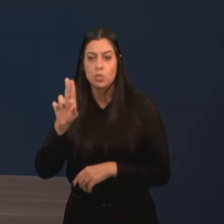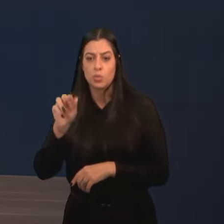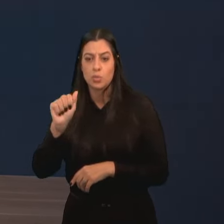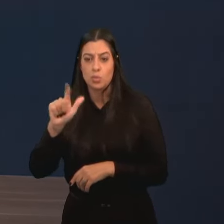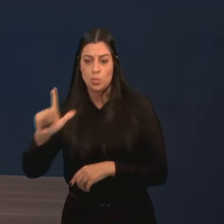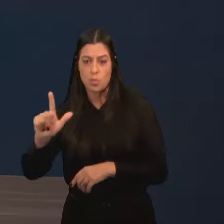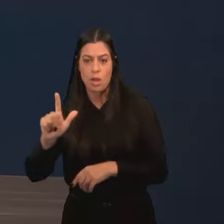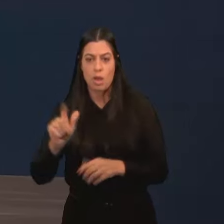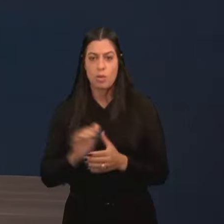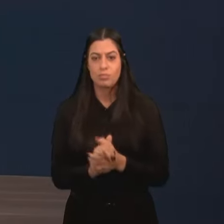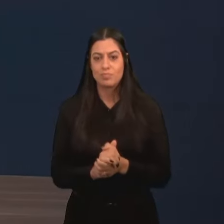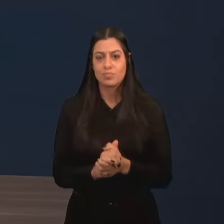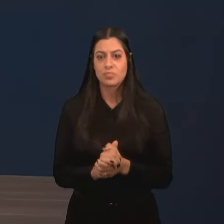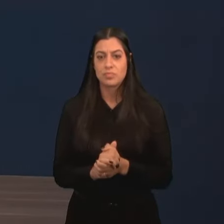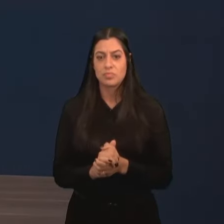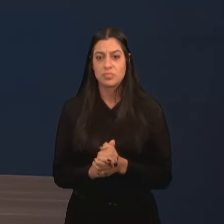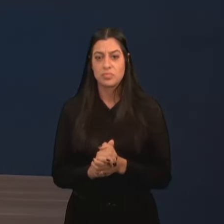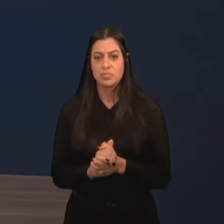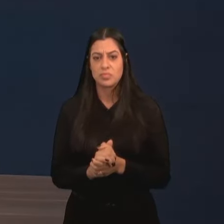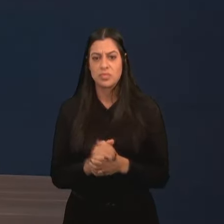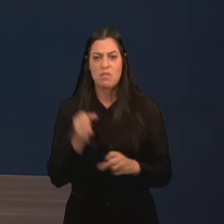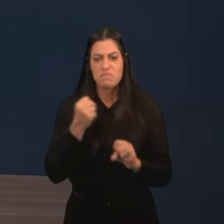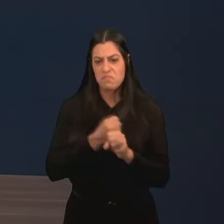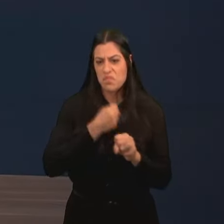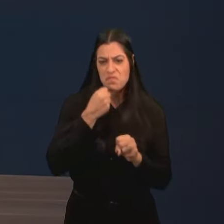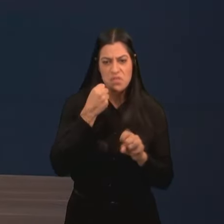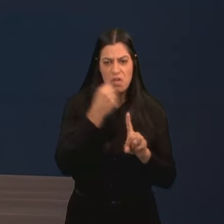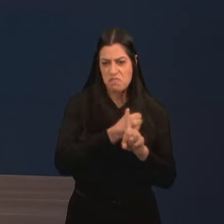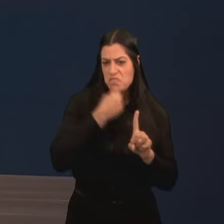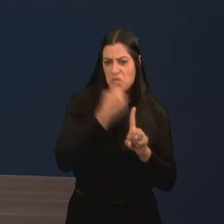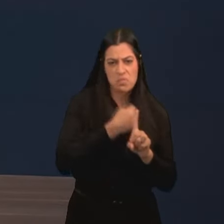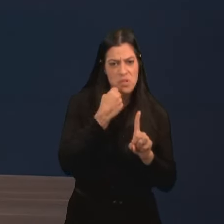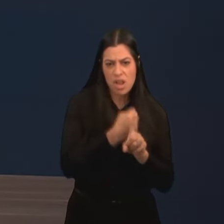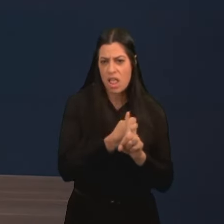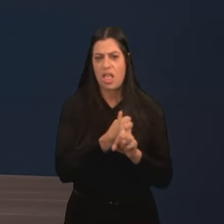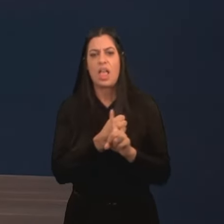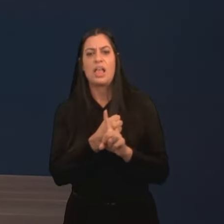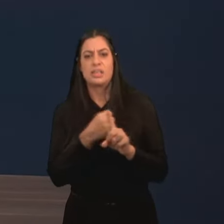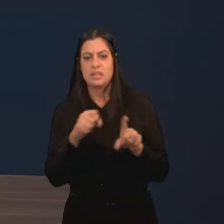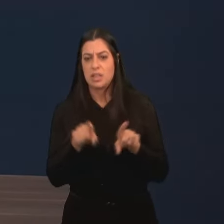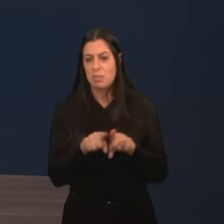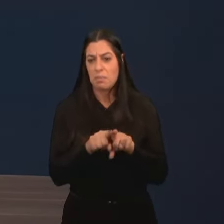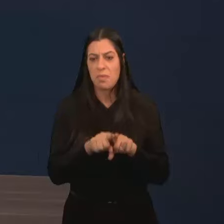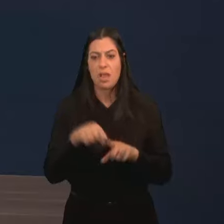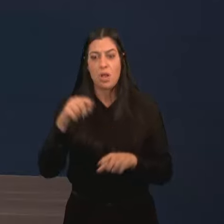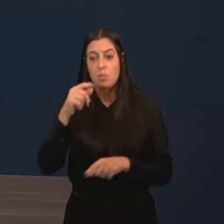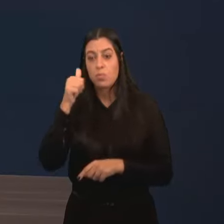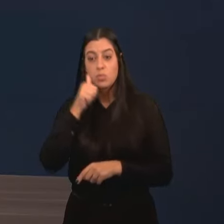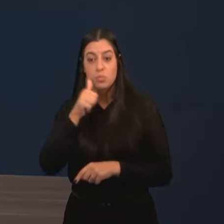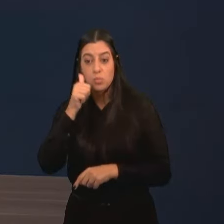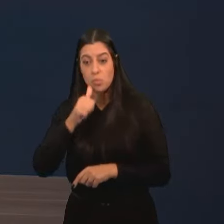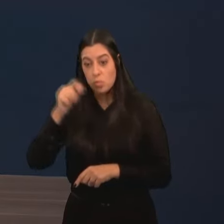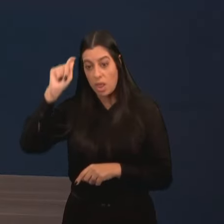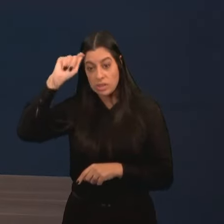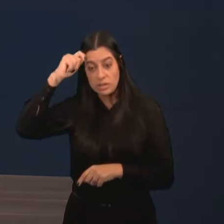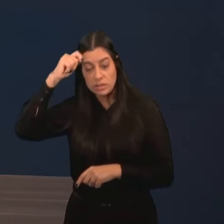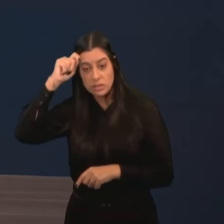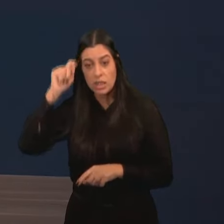Entonces, el aporte de las mujeres, la violencia política insistentemente ejecutada contra mujeres negras,